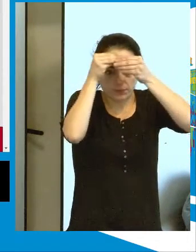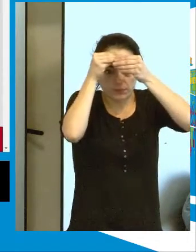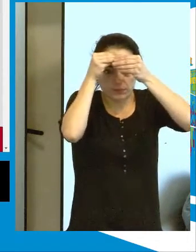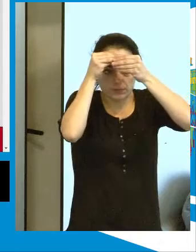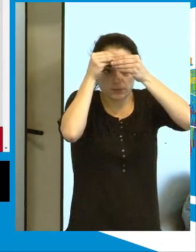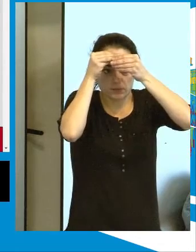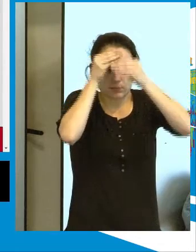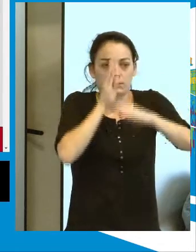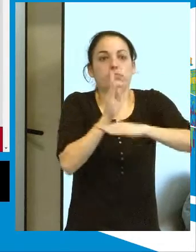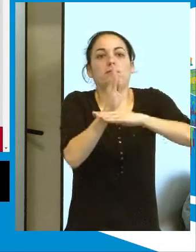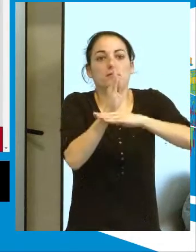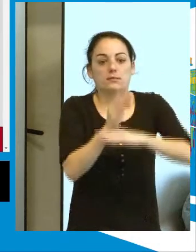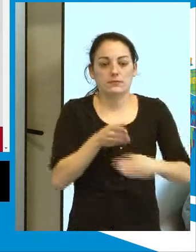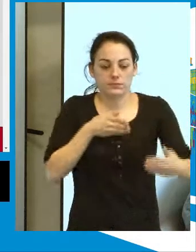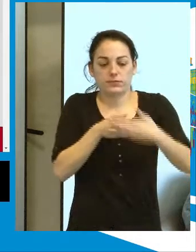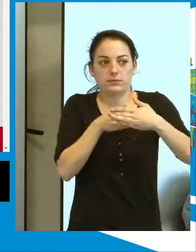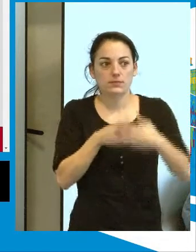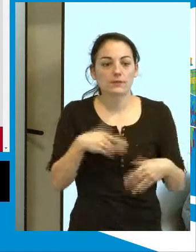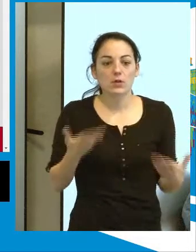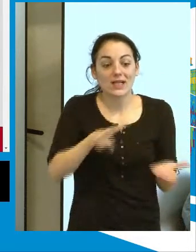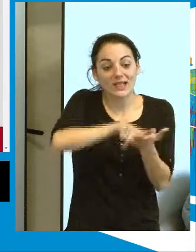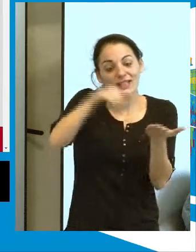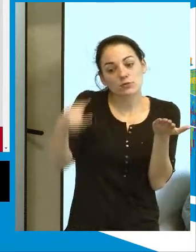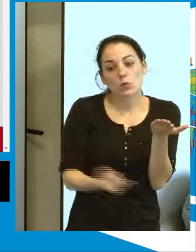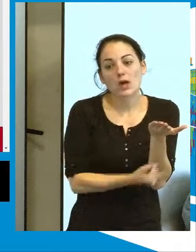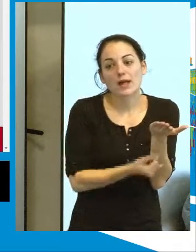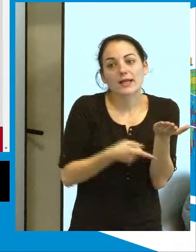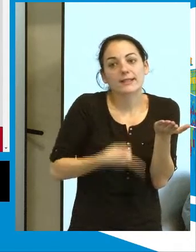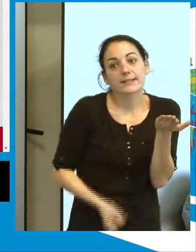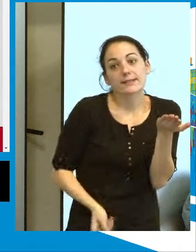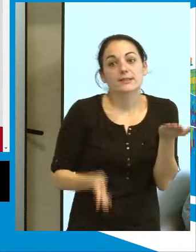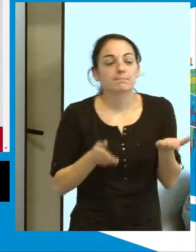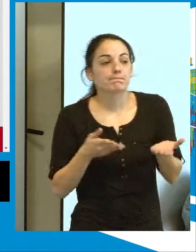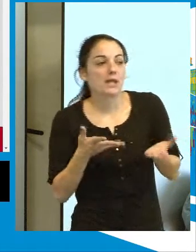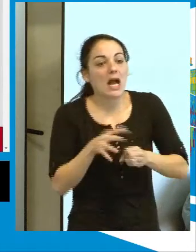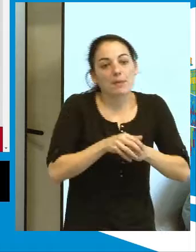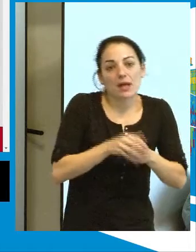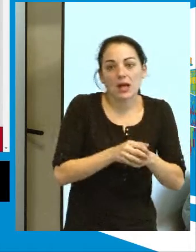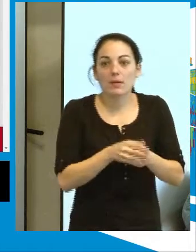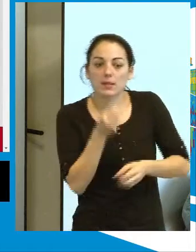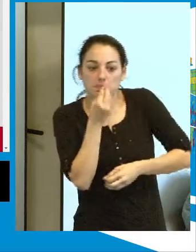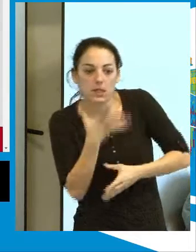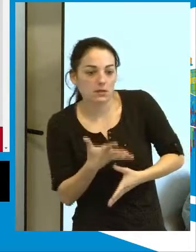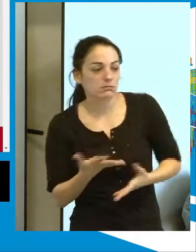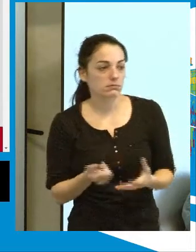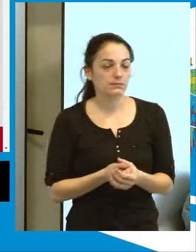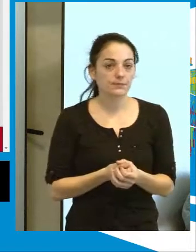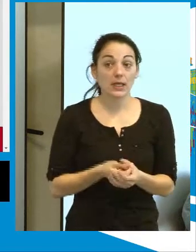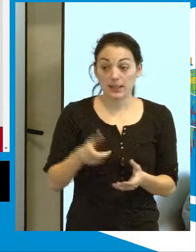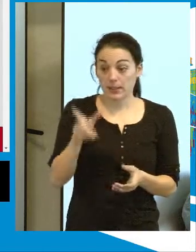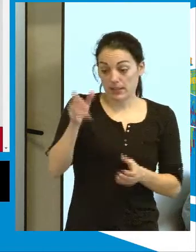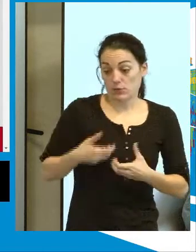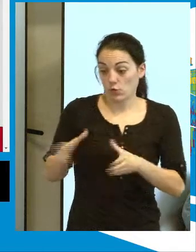sabemos qué podemos hacer, ¿no? Luego el lenguaje tampoco es un lenguaje pues, muy amigable, normalmente que se suelen utilizar. Entonces, para